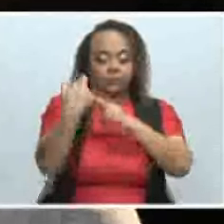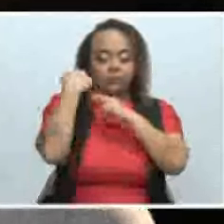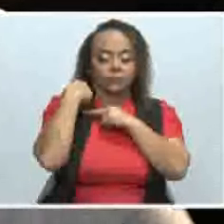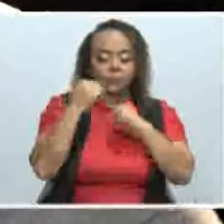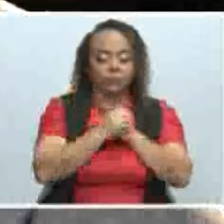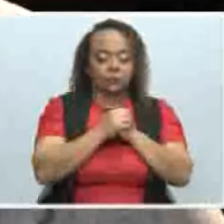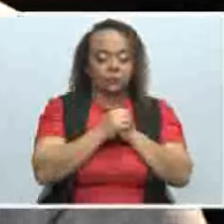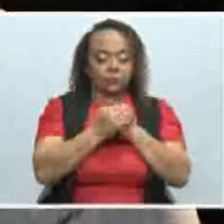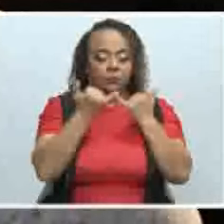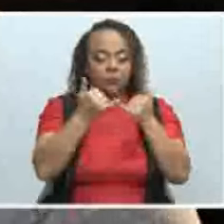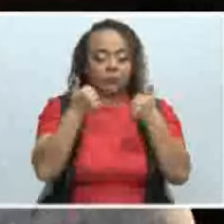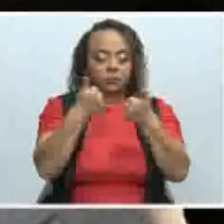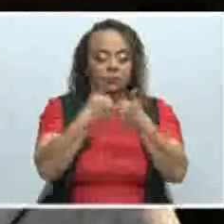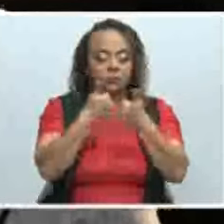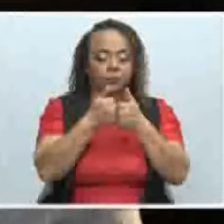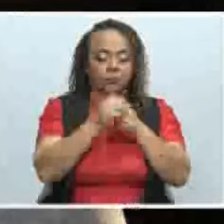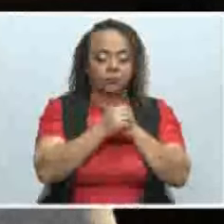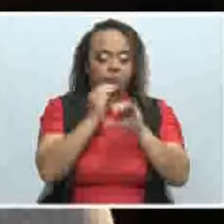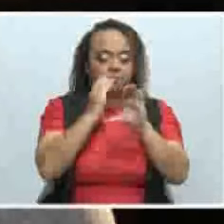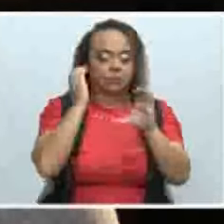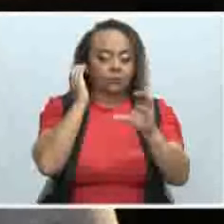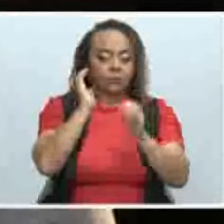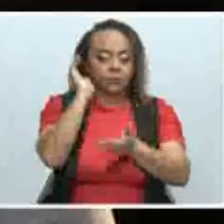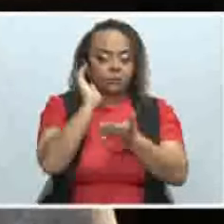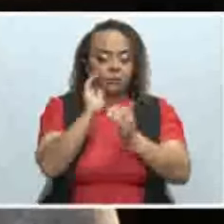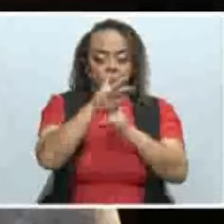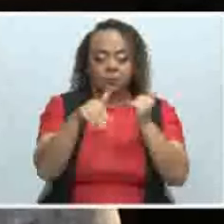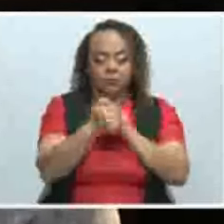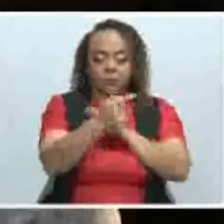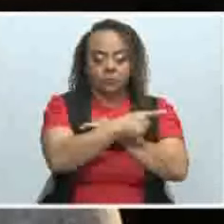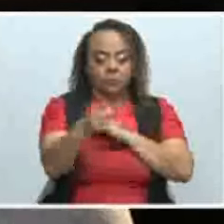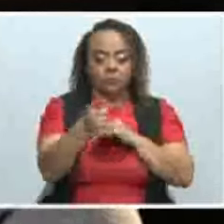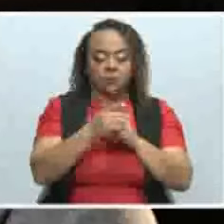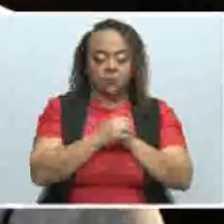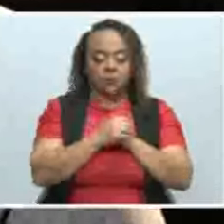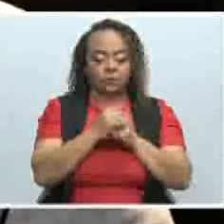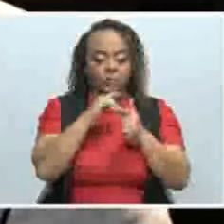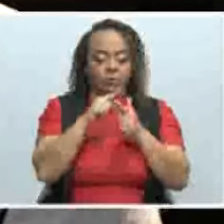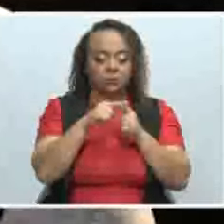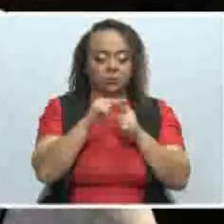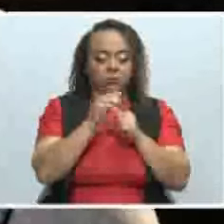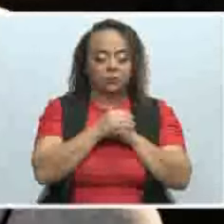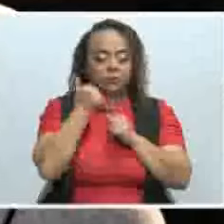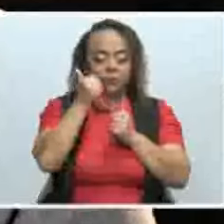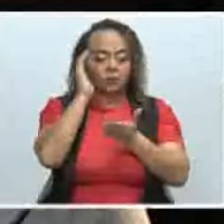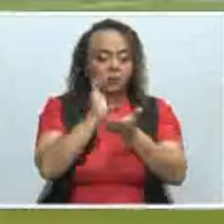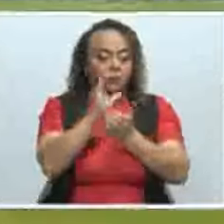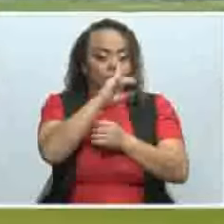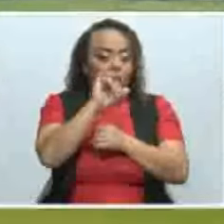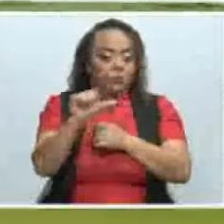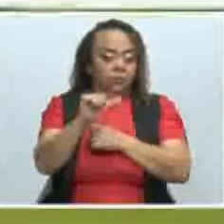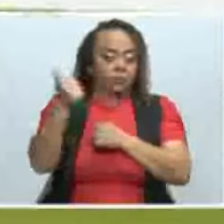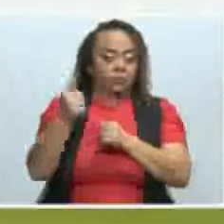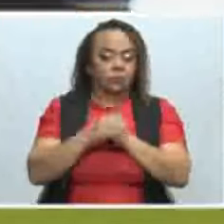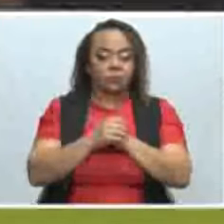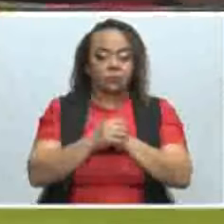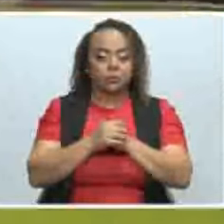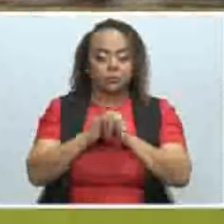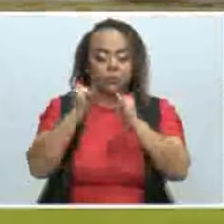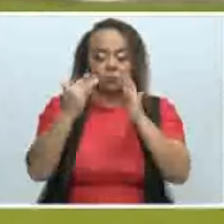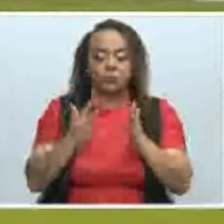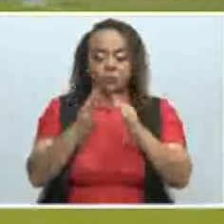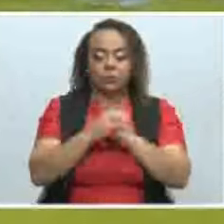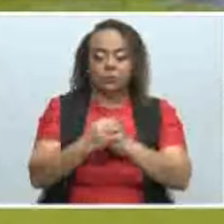digamos, ahora, ante la ausencia de todos estos otros. Estaría él con otro grupo de jugadores